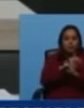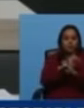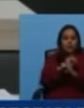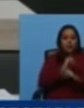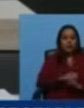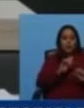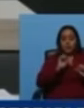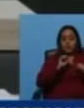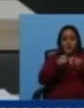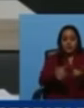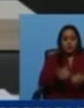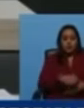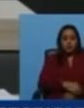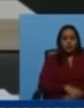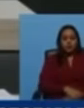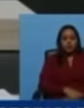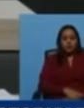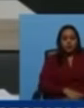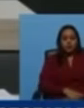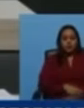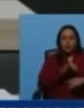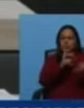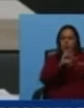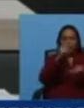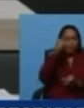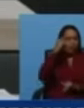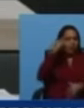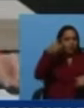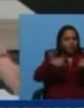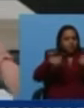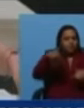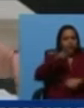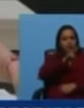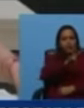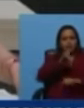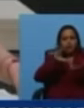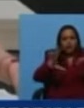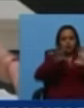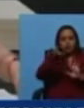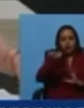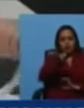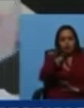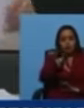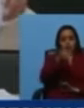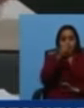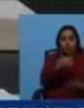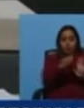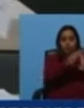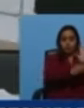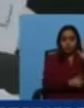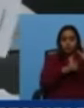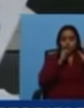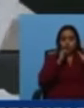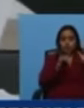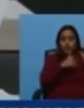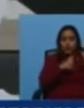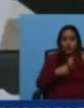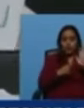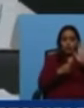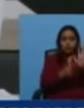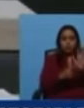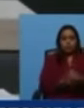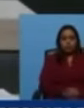inició en el día del evento electoral 28 de julio. Aquí está, queríamos mostrarlo. Esta es la